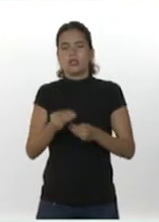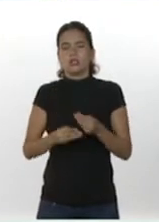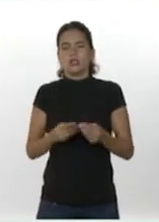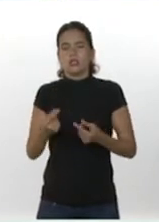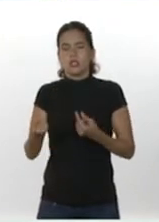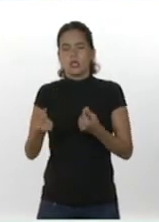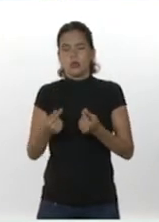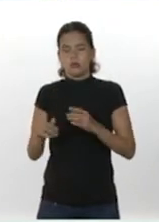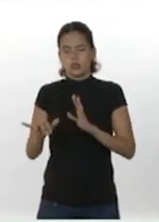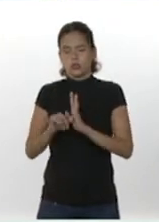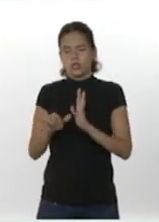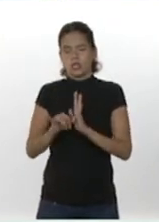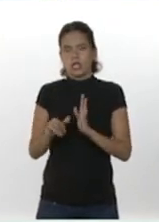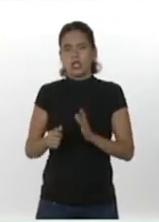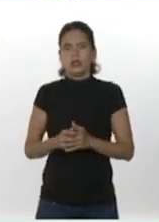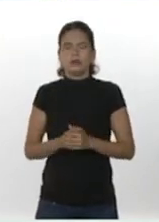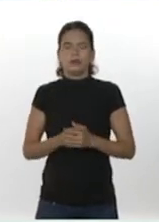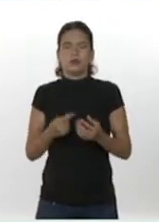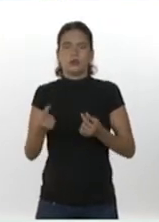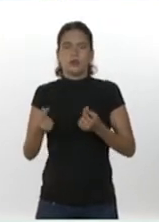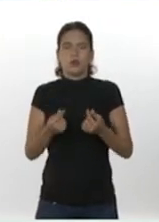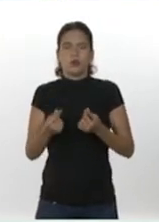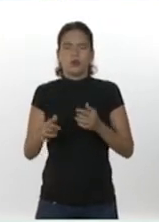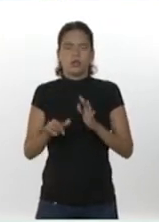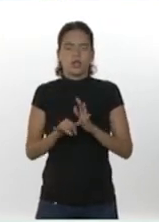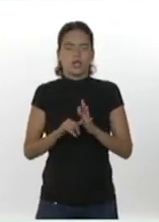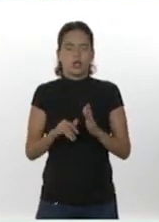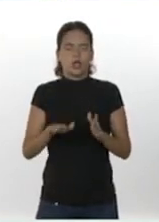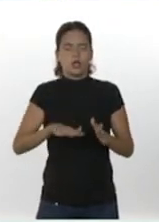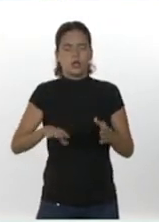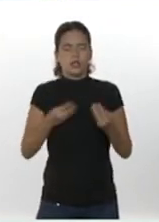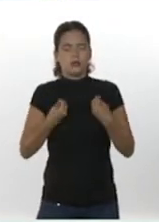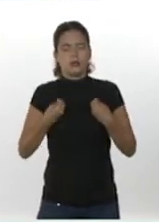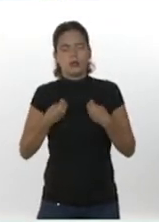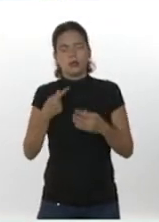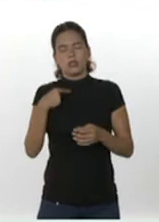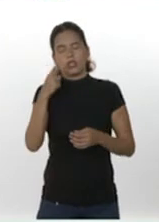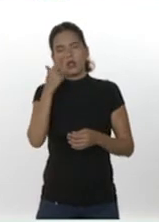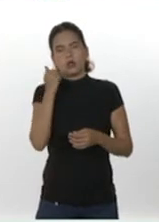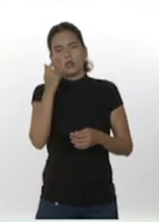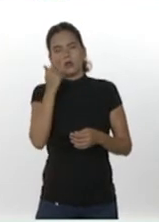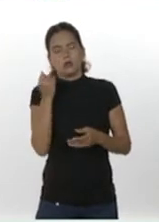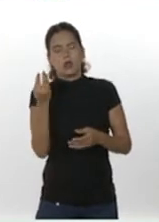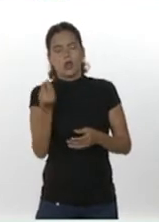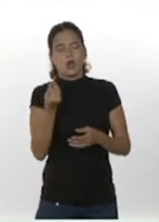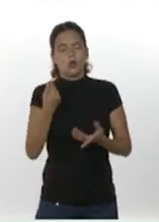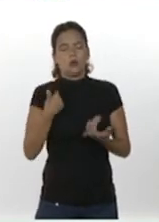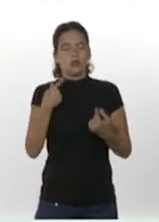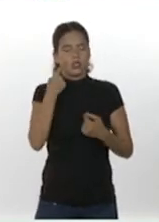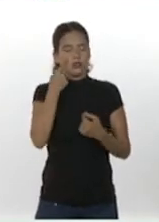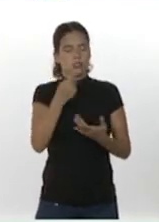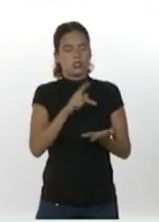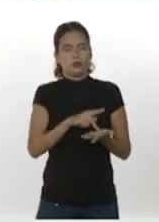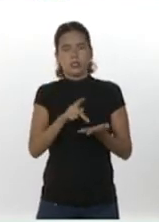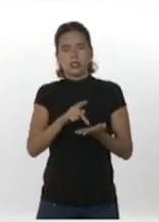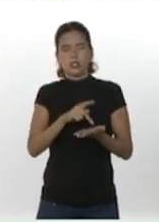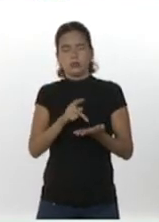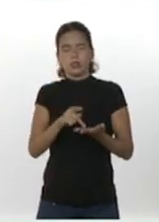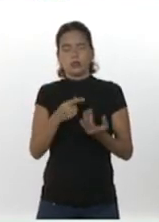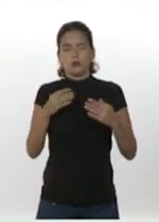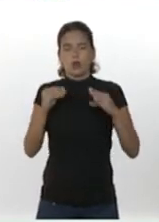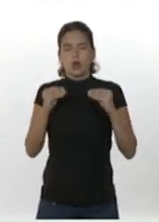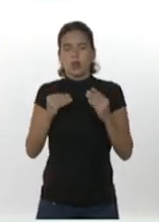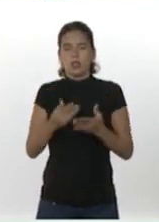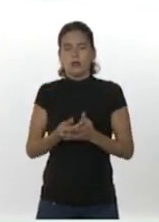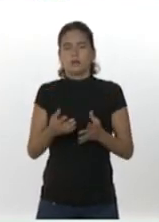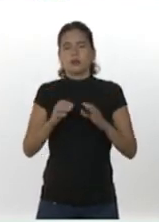comercios locales, comercios cercanos al lugar de residencia, donde estén acostumbrados a cómo se maneja este participante, quizás